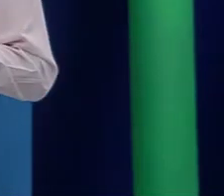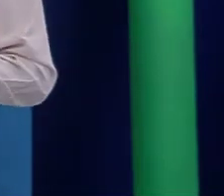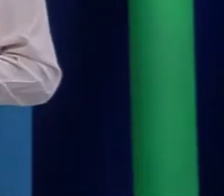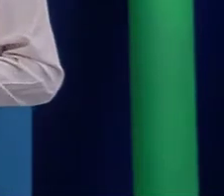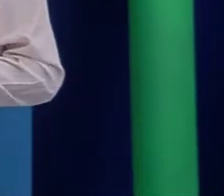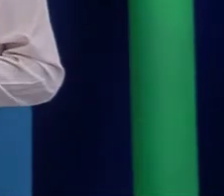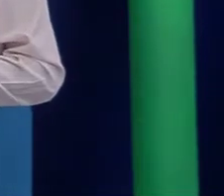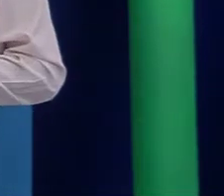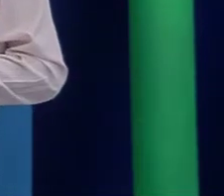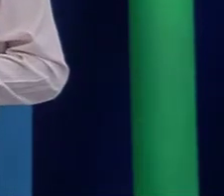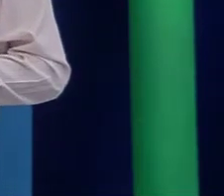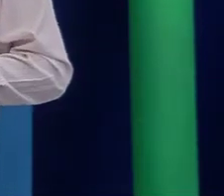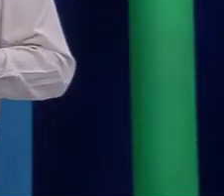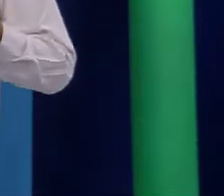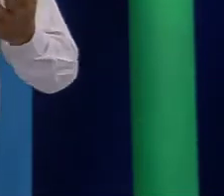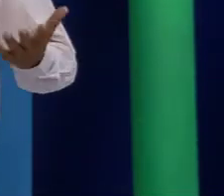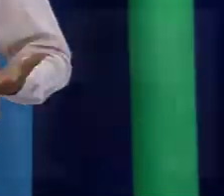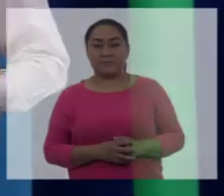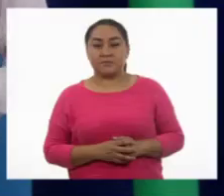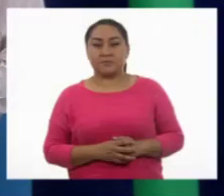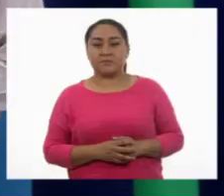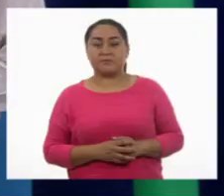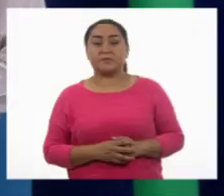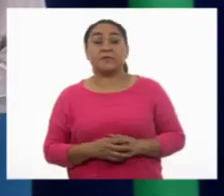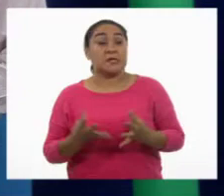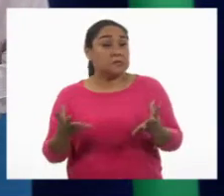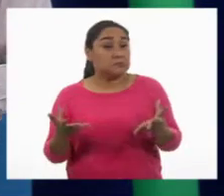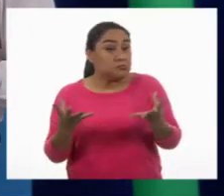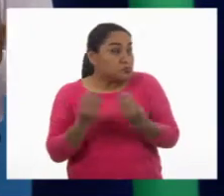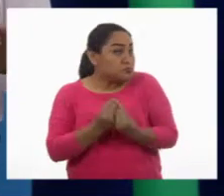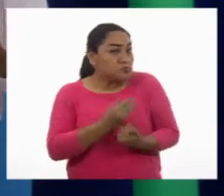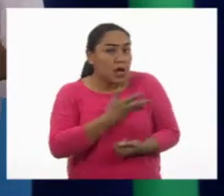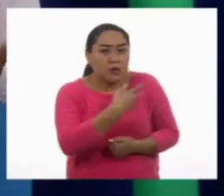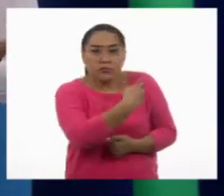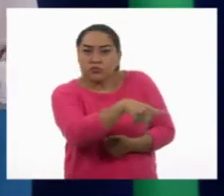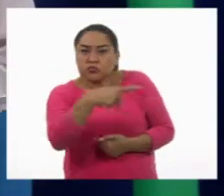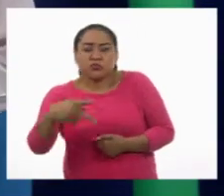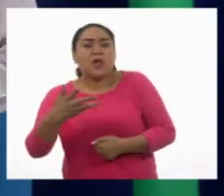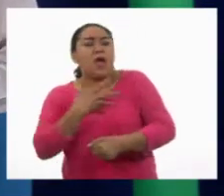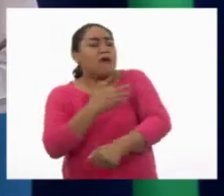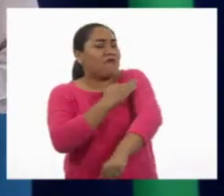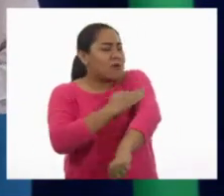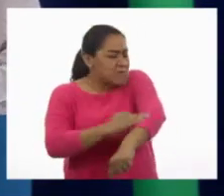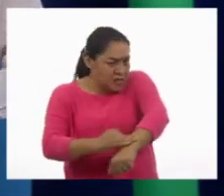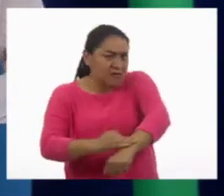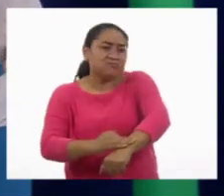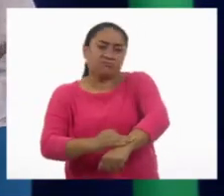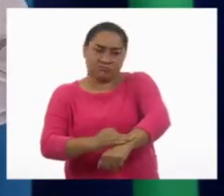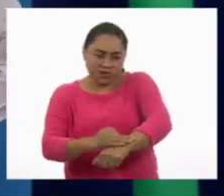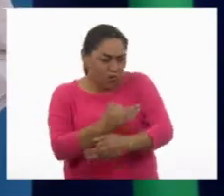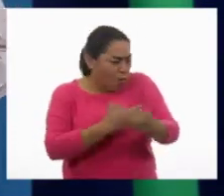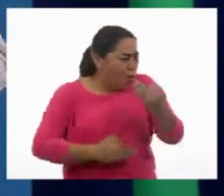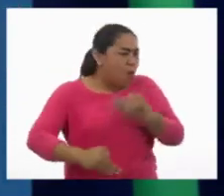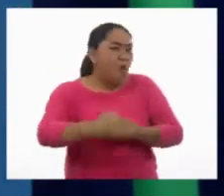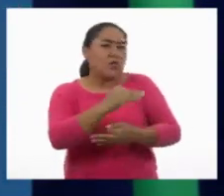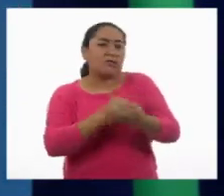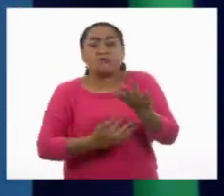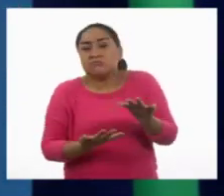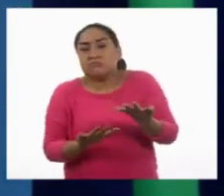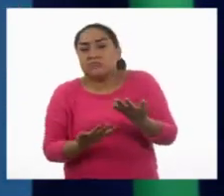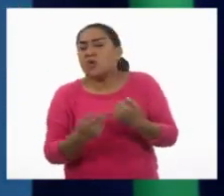Chichiguale, Igniul. Todos venimos de una familia, Muchichigualalo, de Seignul. ¿Cómo es la